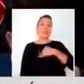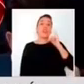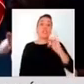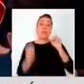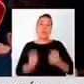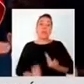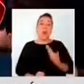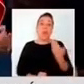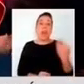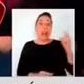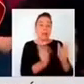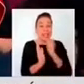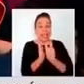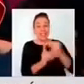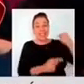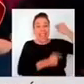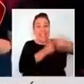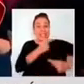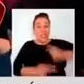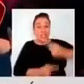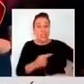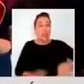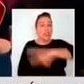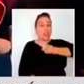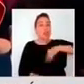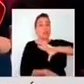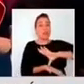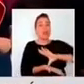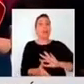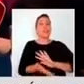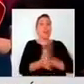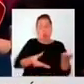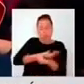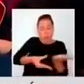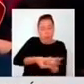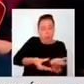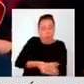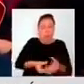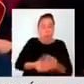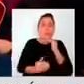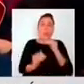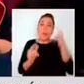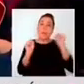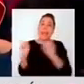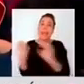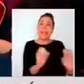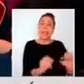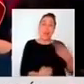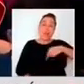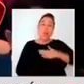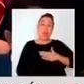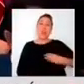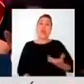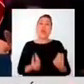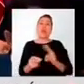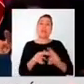historiadores contemporáneos de nuestro país material suficiente para poder enseñarle a nuestros hijos cómo no hacer las cosas